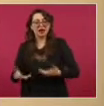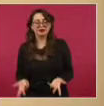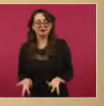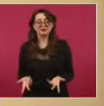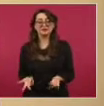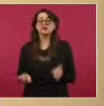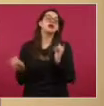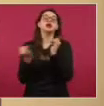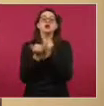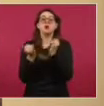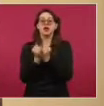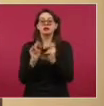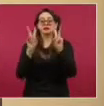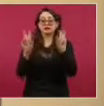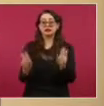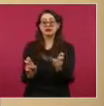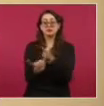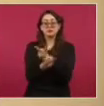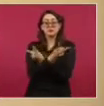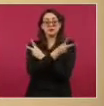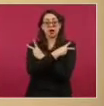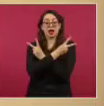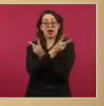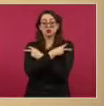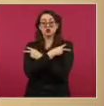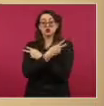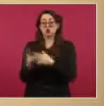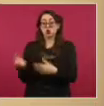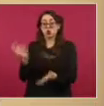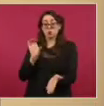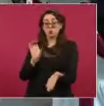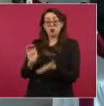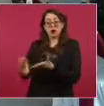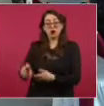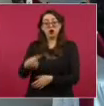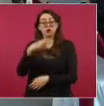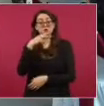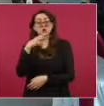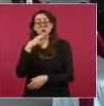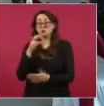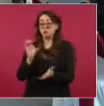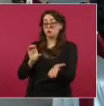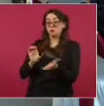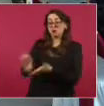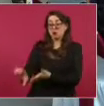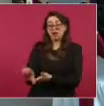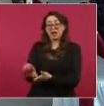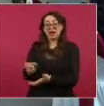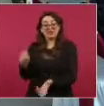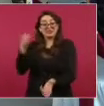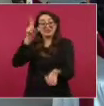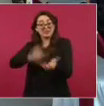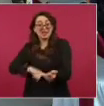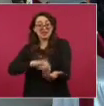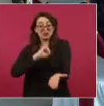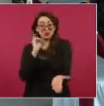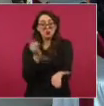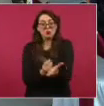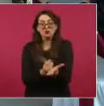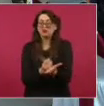prima correspondiente y se libere totalmente el aguinaldo y el PTU de la obligación